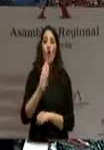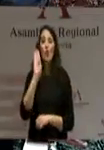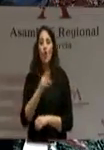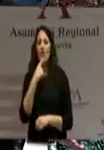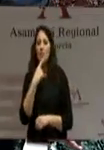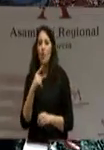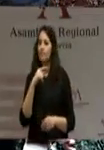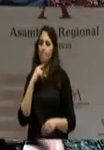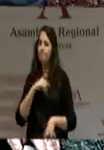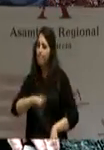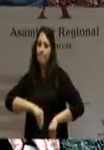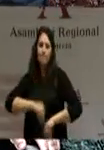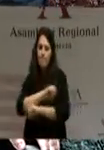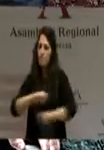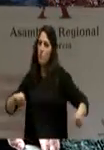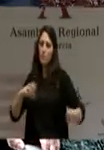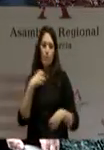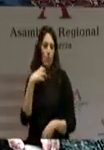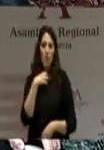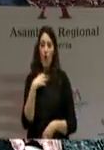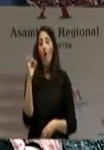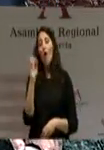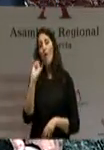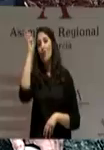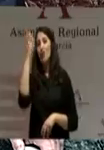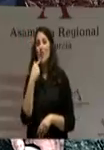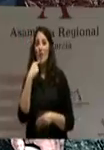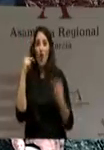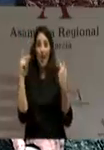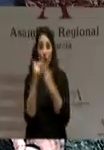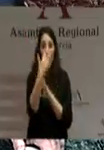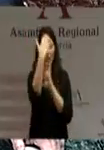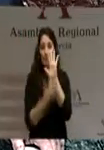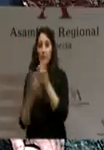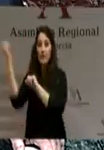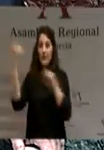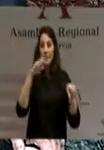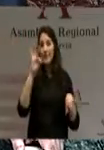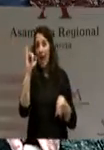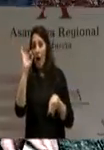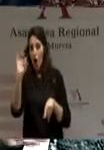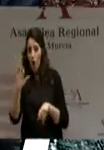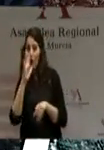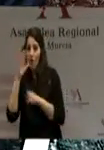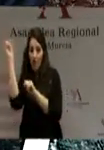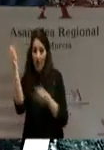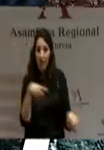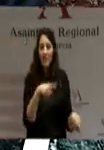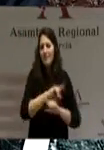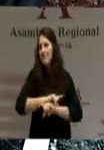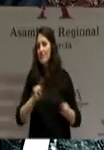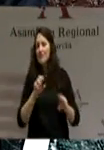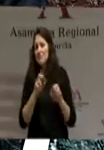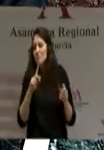cero. Y aquello otro de que no habrá reducciones en el trasvase del Tajo. Afirmó asimismo que el